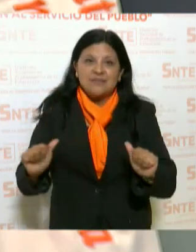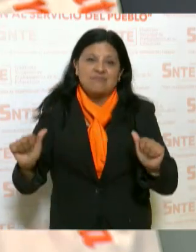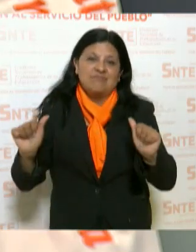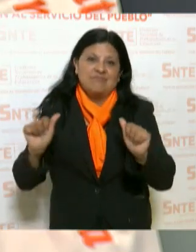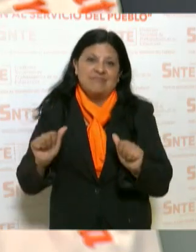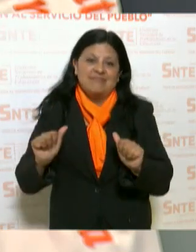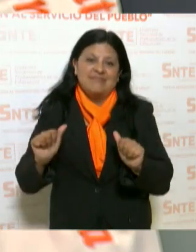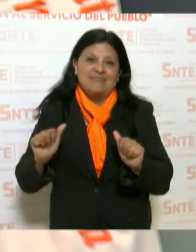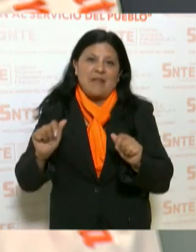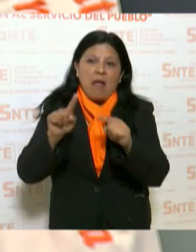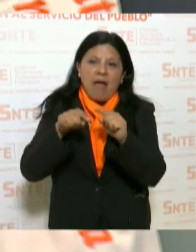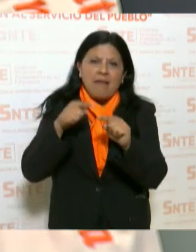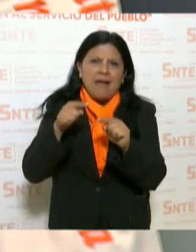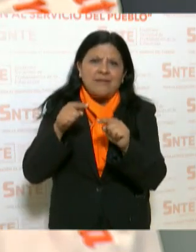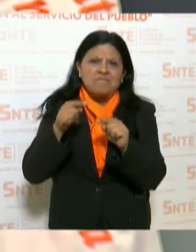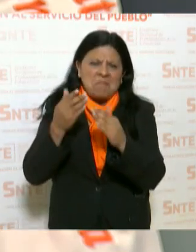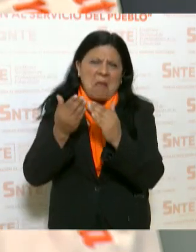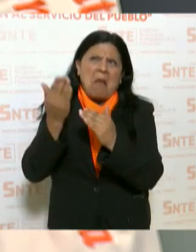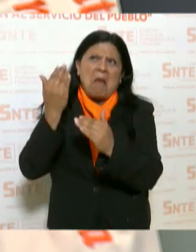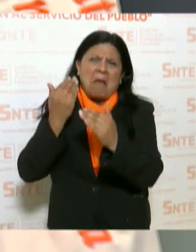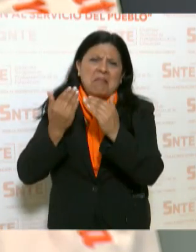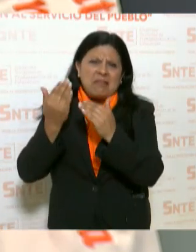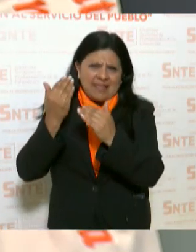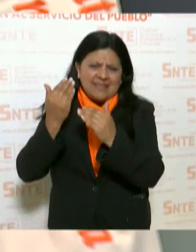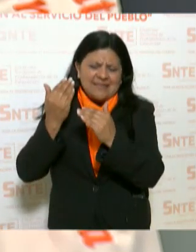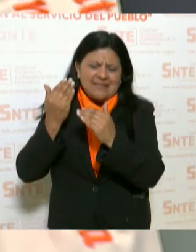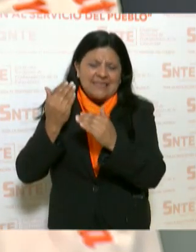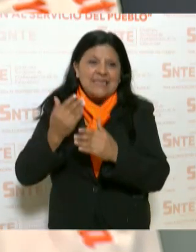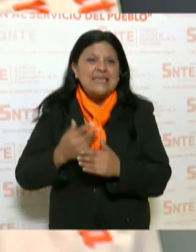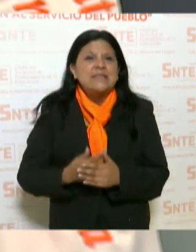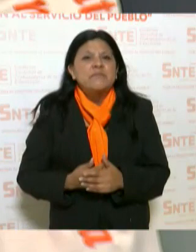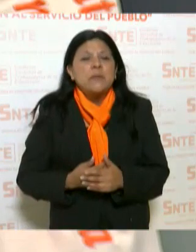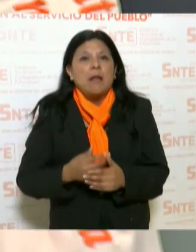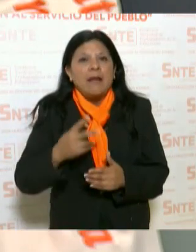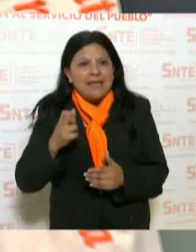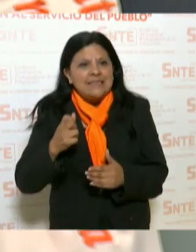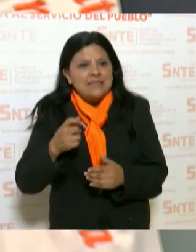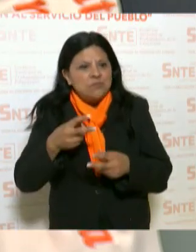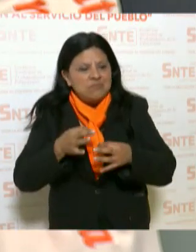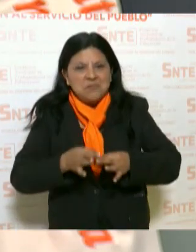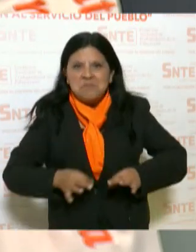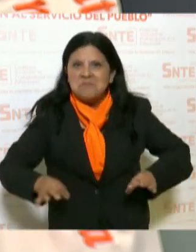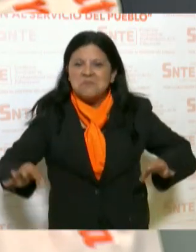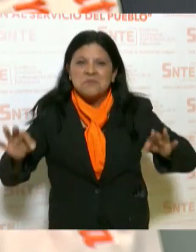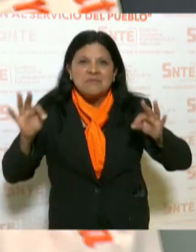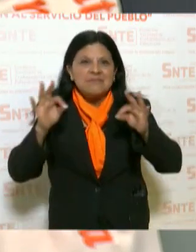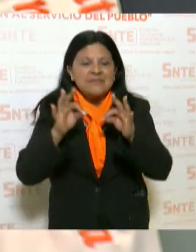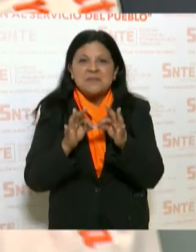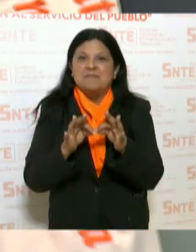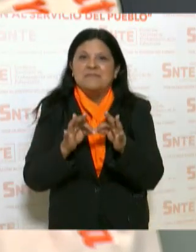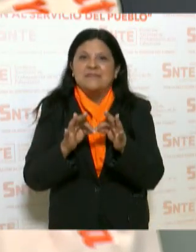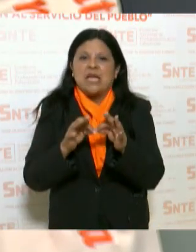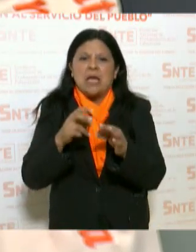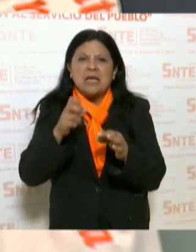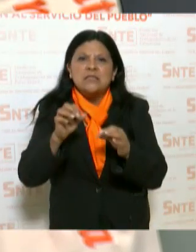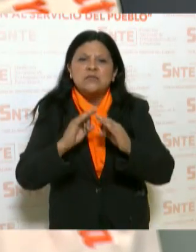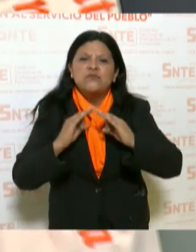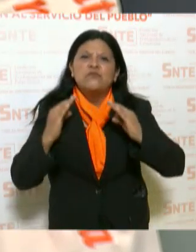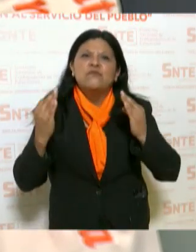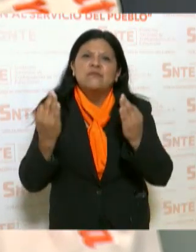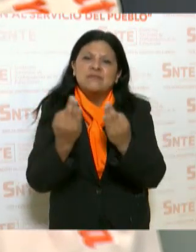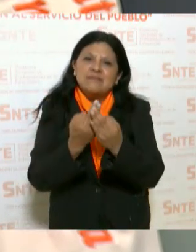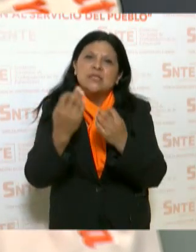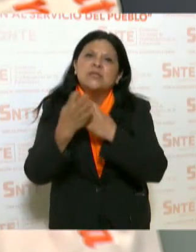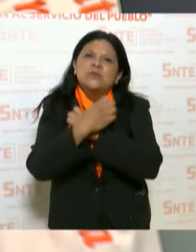En ese tiempo fue tan importante el momento que se vivió en México en